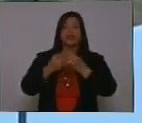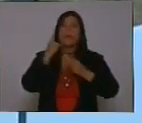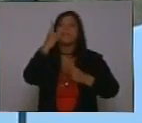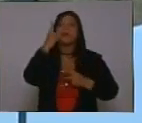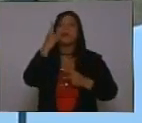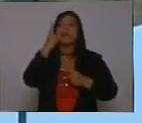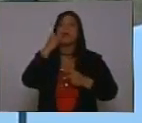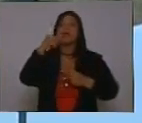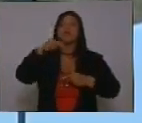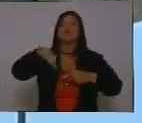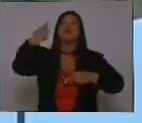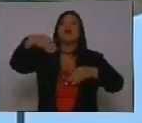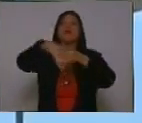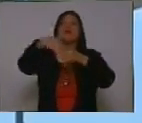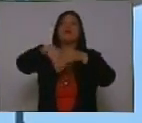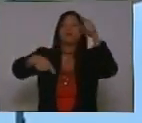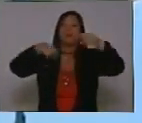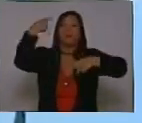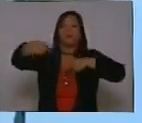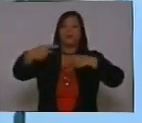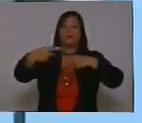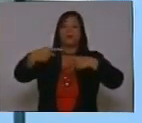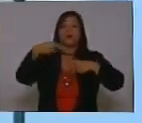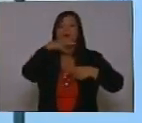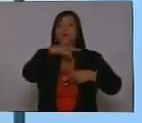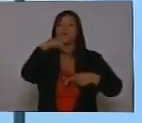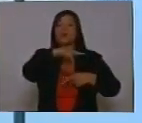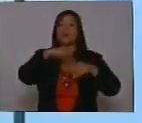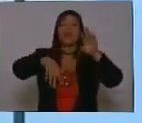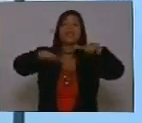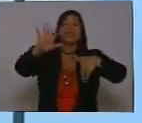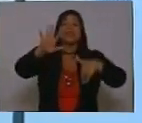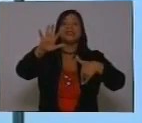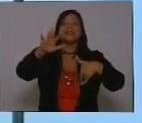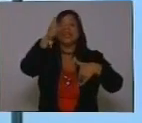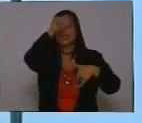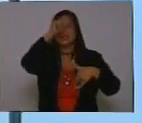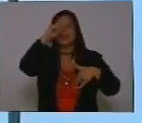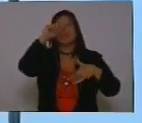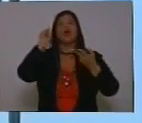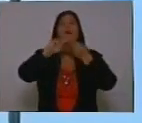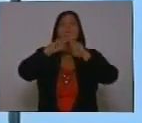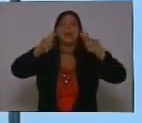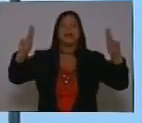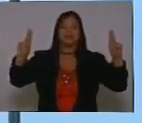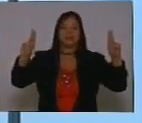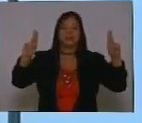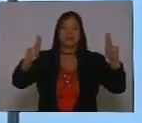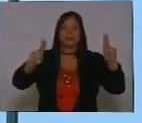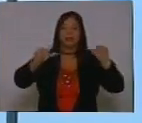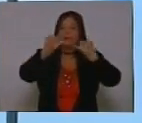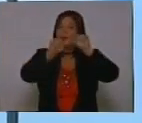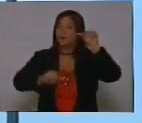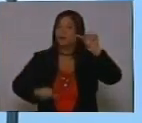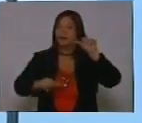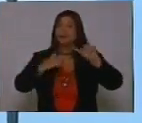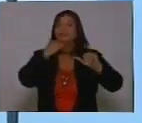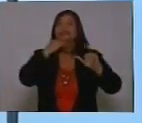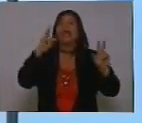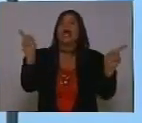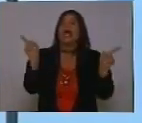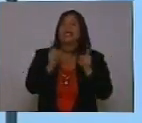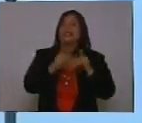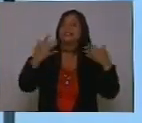solución materializada y concretada en el país es el tema de la paz. No me voy a extender porque creo que me excedí un